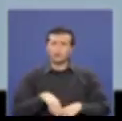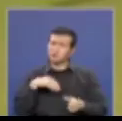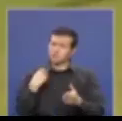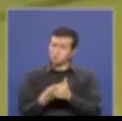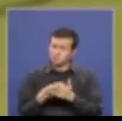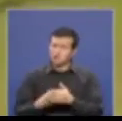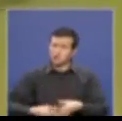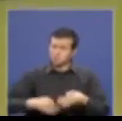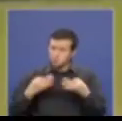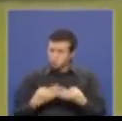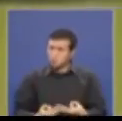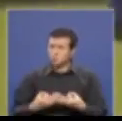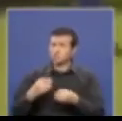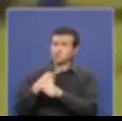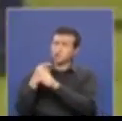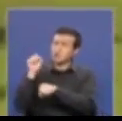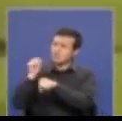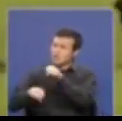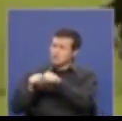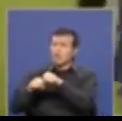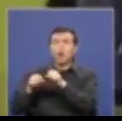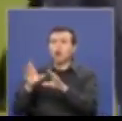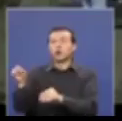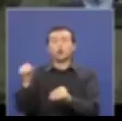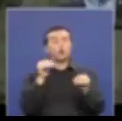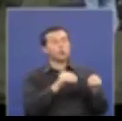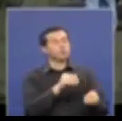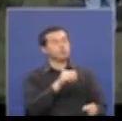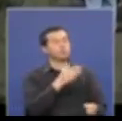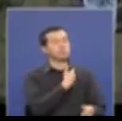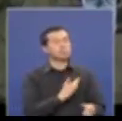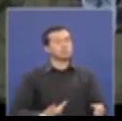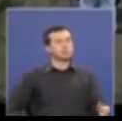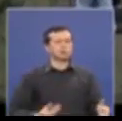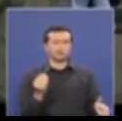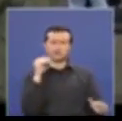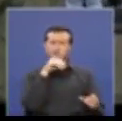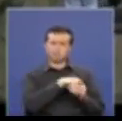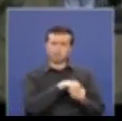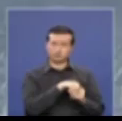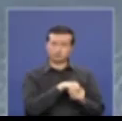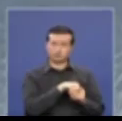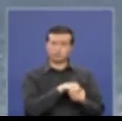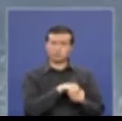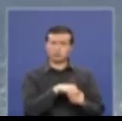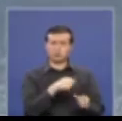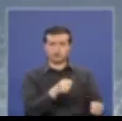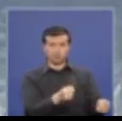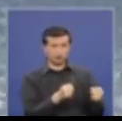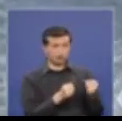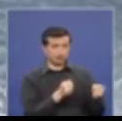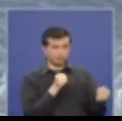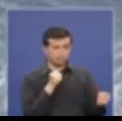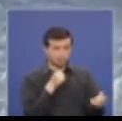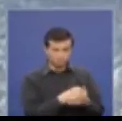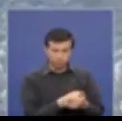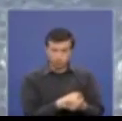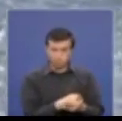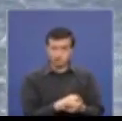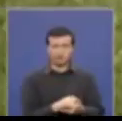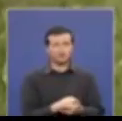Comprar a propósito helicópteros dañados para que vuele el presidente y los pilotos que lo